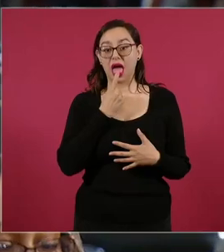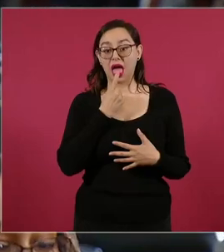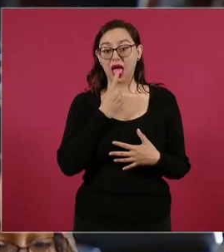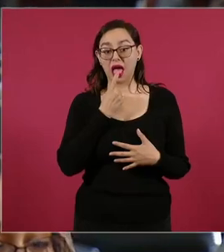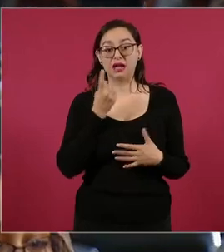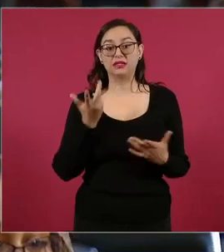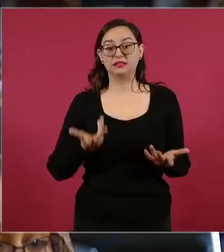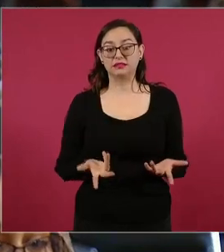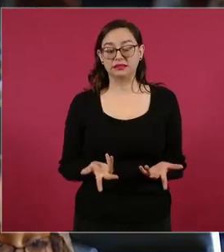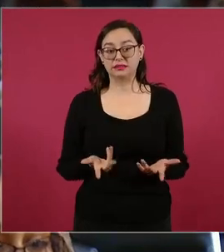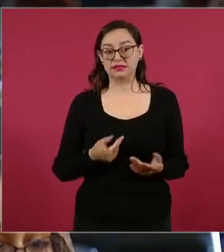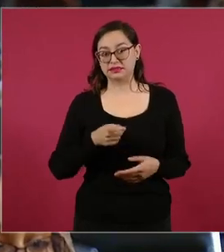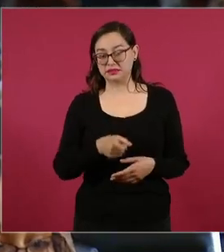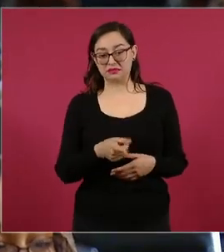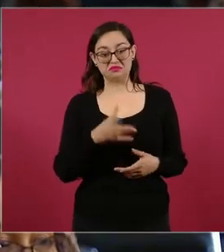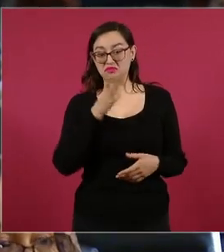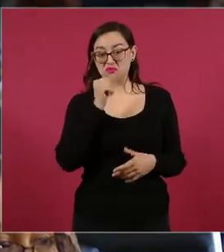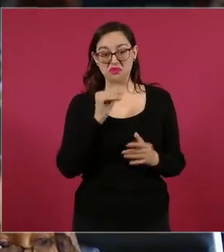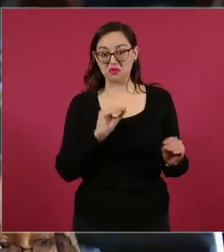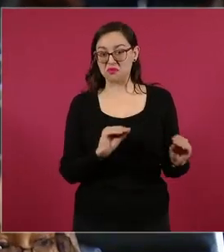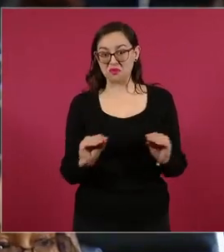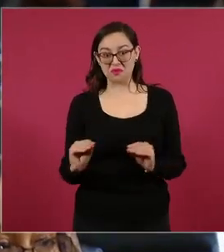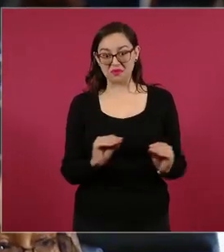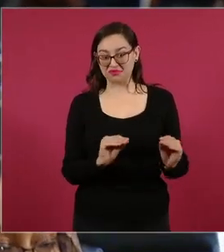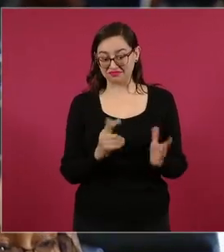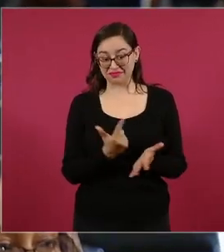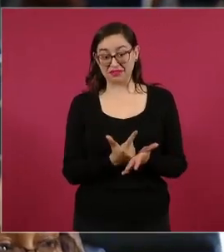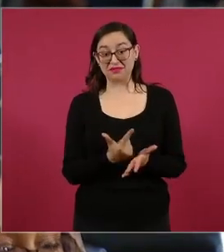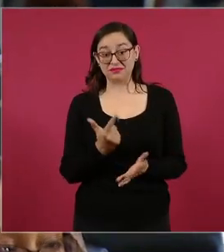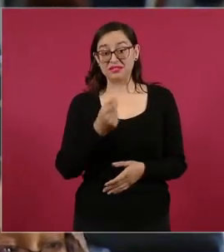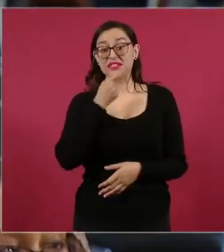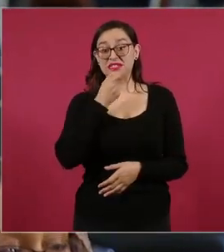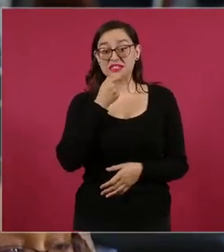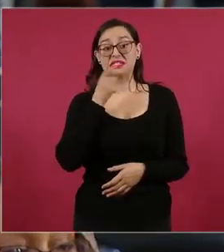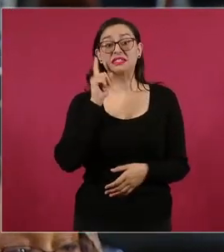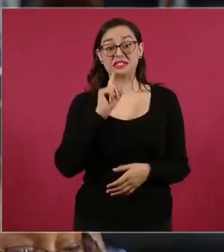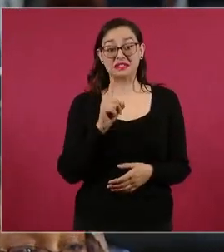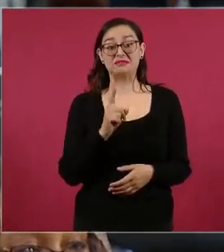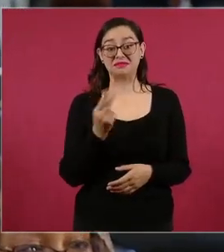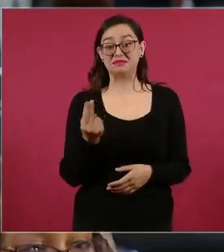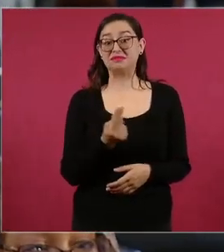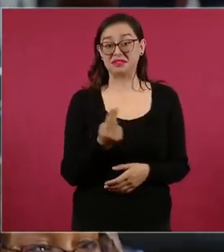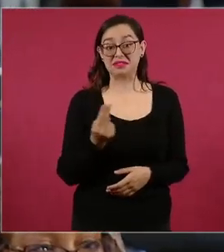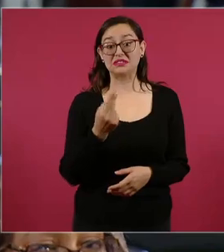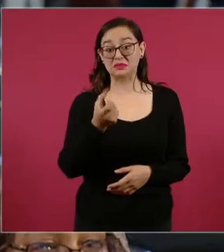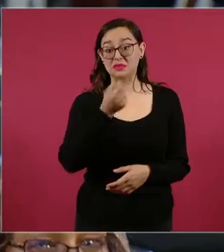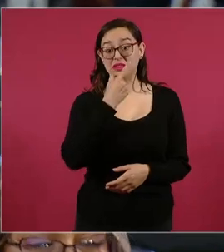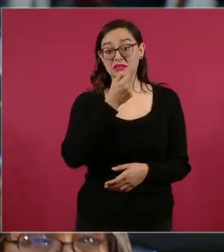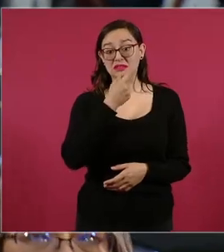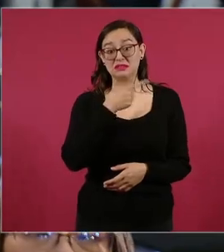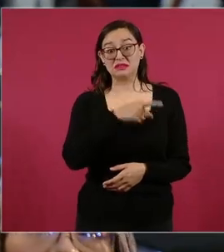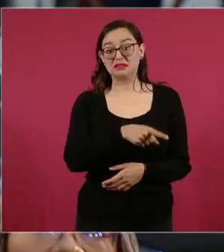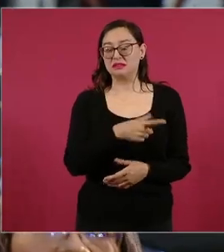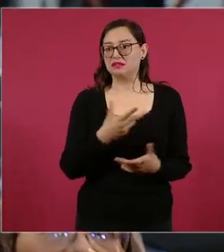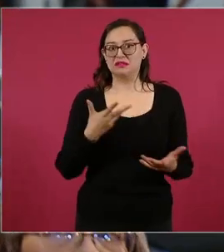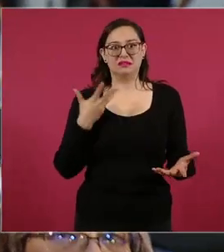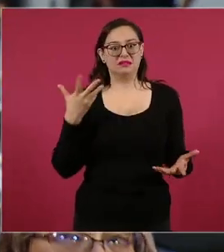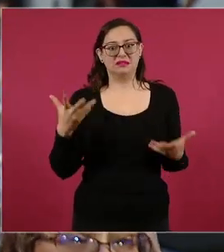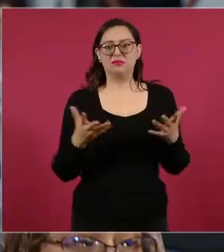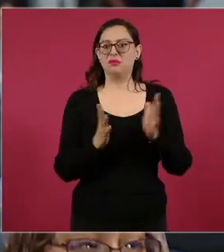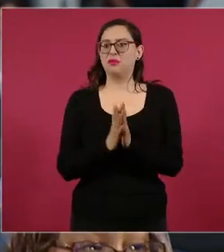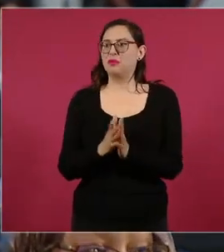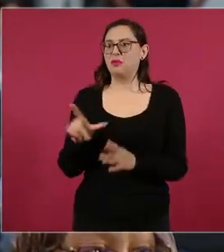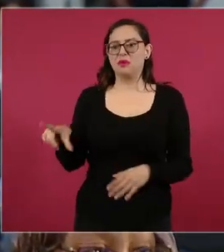El estado de la niña lo requiere, señor presidente. La madre clama para que yo se lo exponga, si